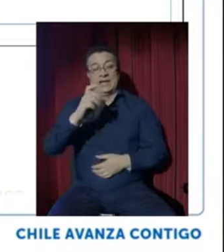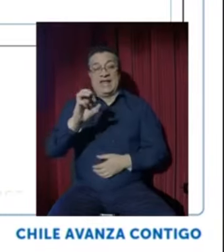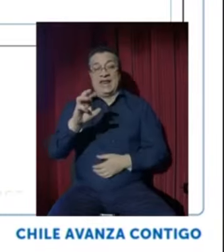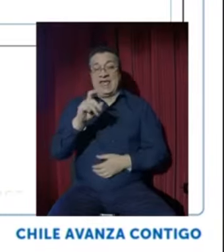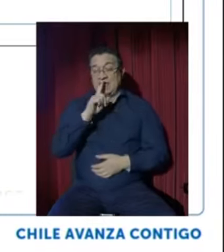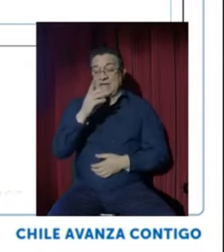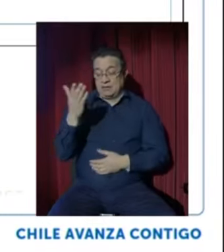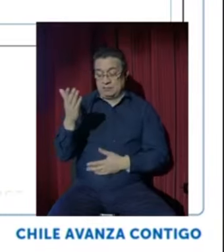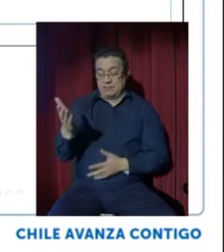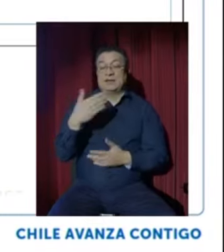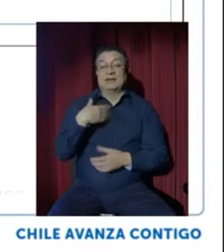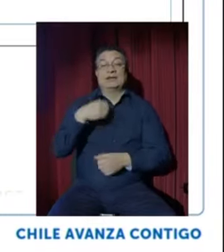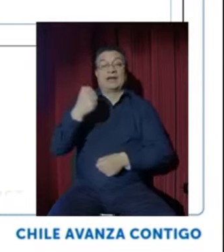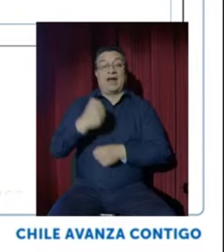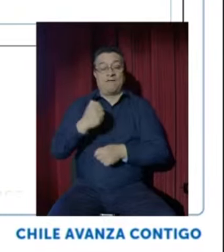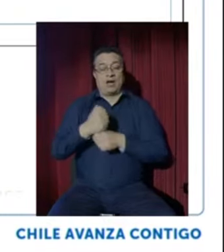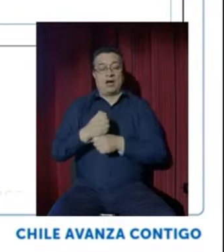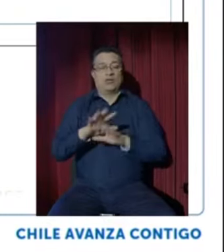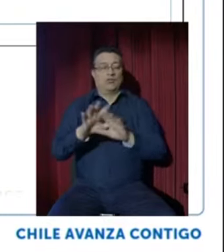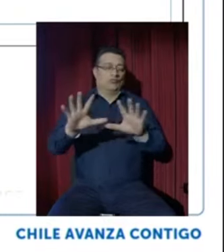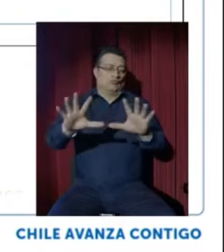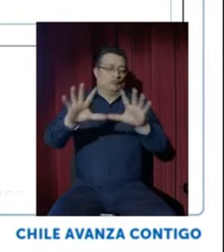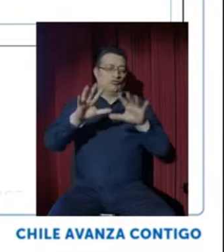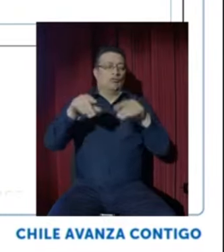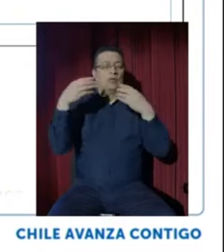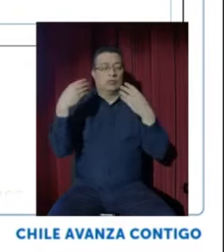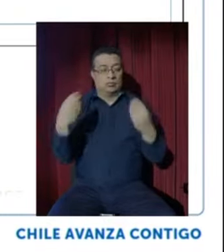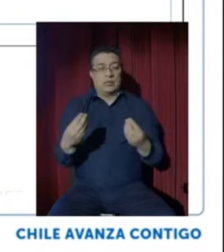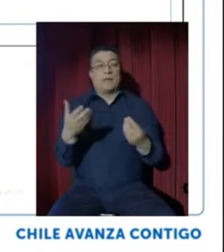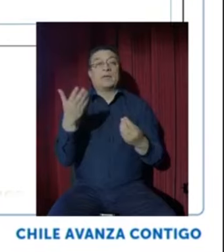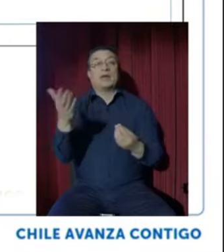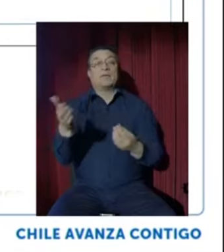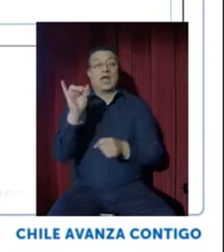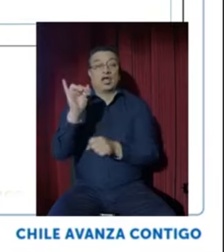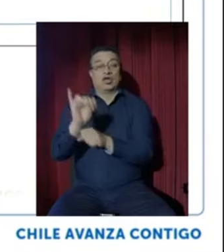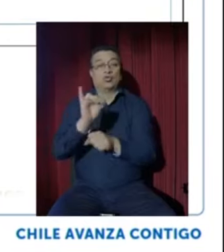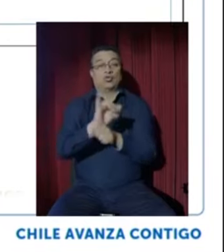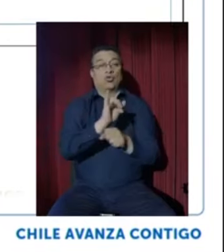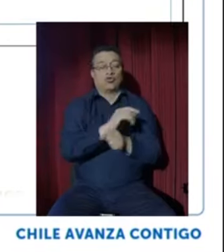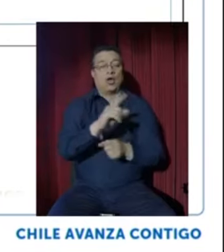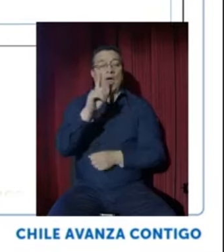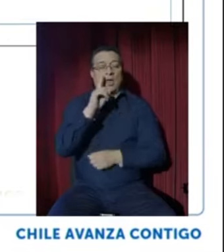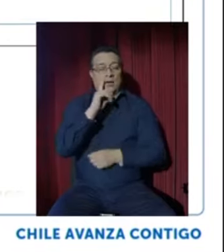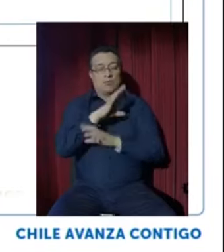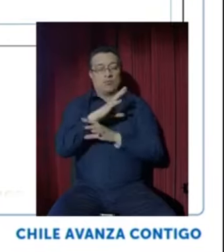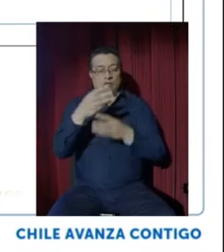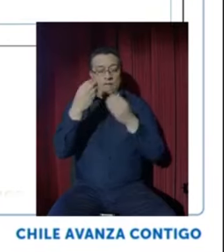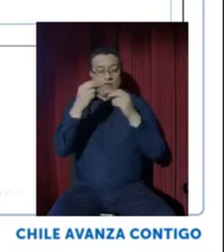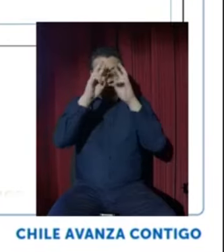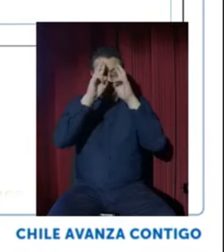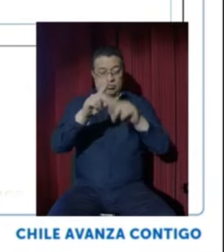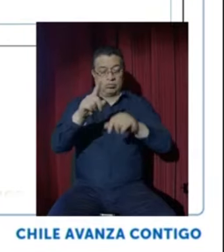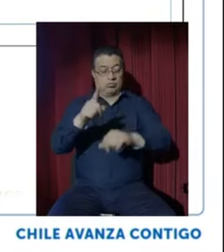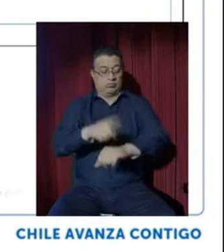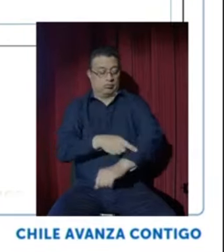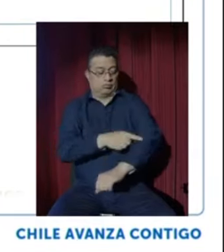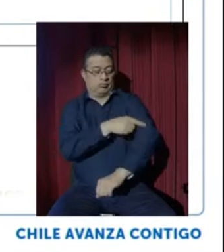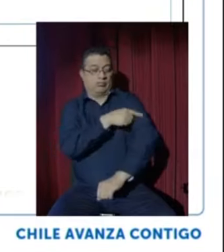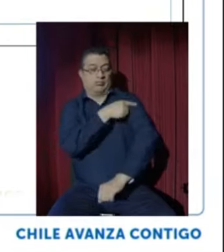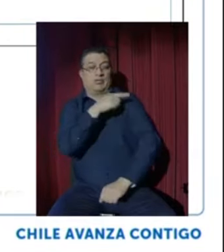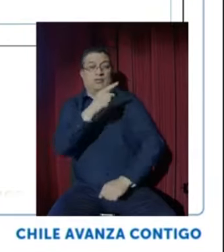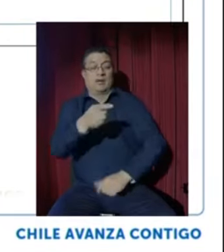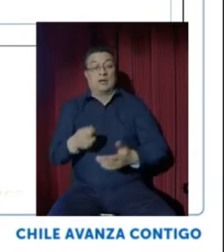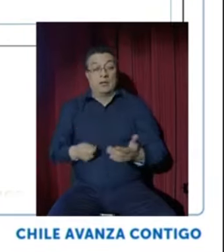este trabajo ha sido increíble porque ha permitido también que la institución tenga un tremendo conocimiento en el territorio con